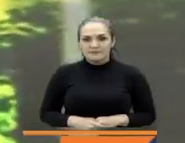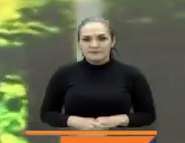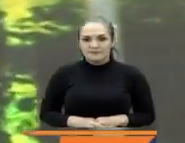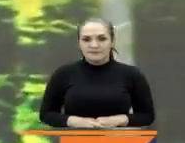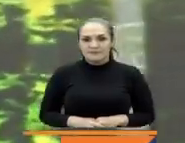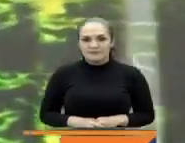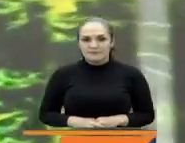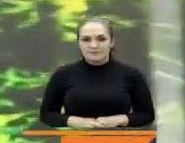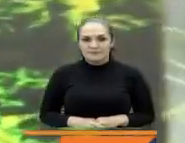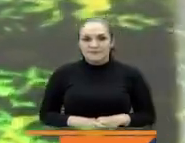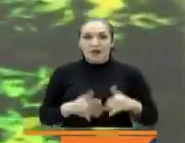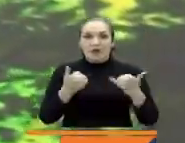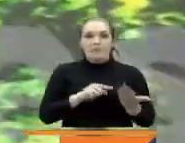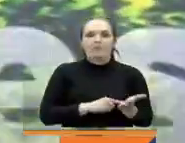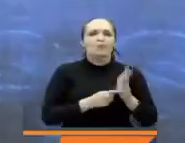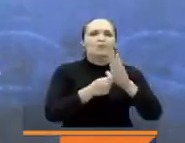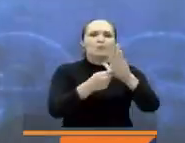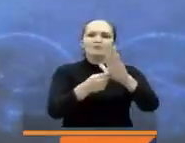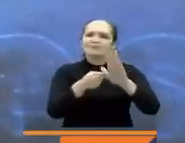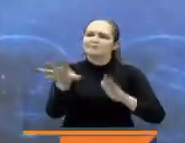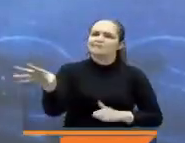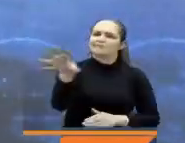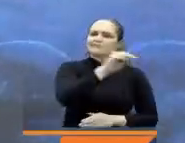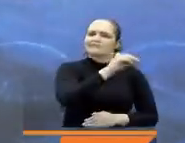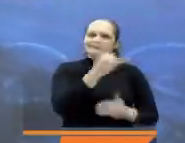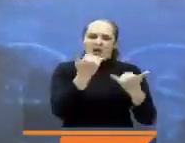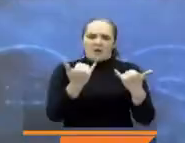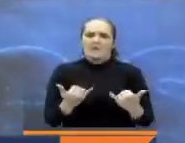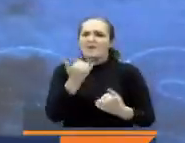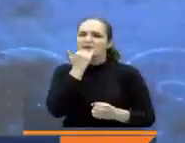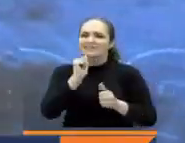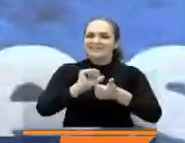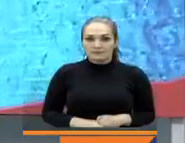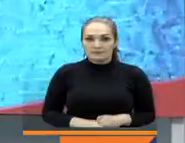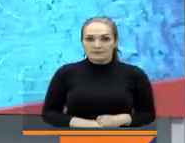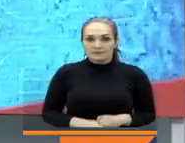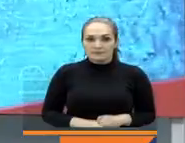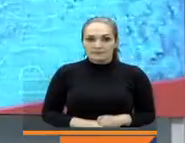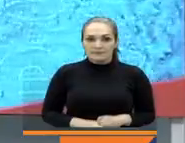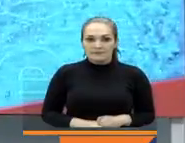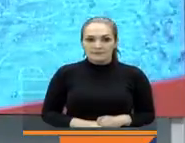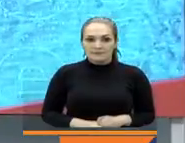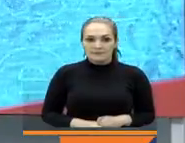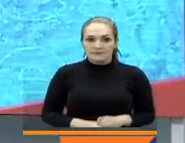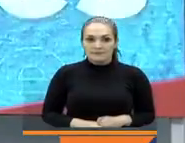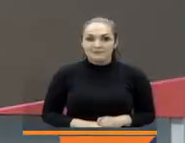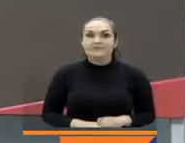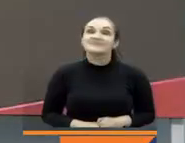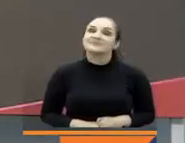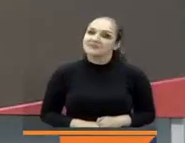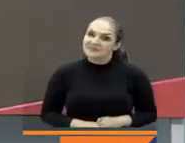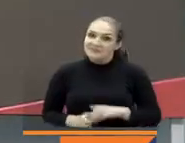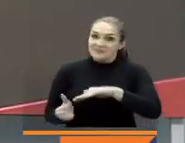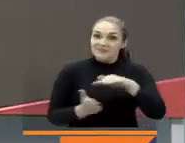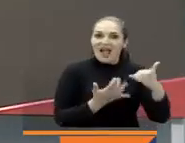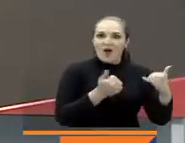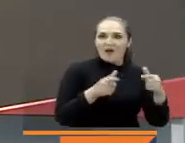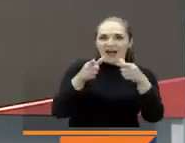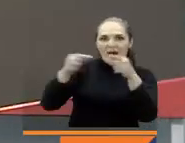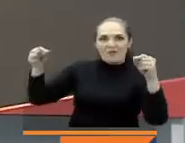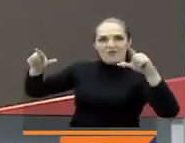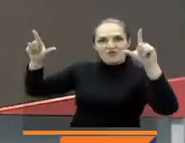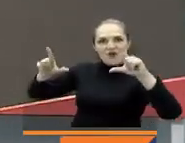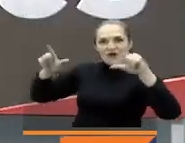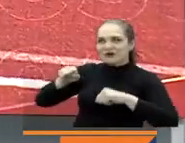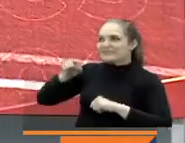Es tiempo de compartir con todos ustedes la actualidad deportiva. Bienvenidos. Viajamos a Tokio porque vamos a